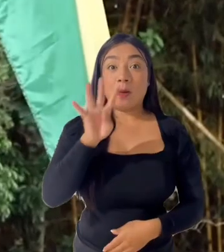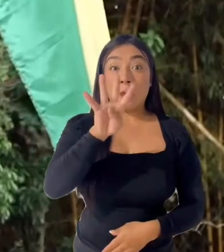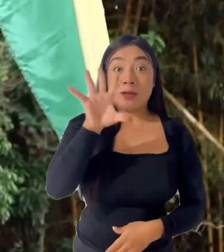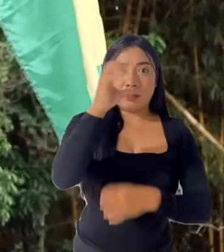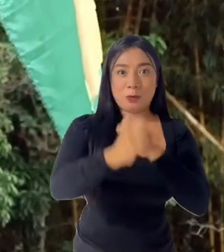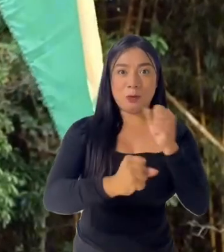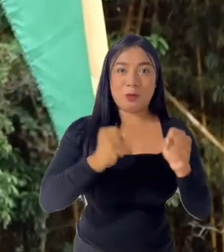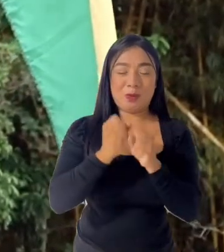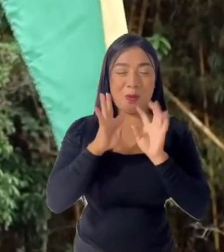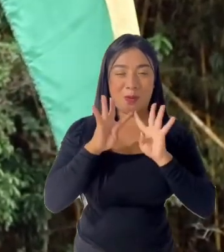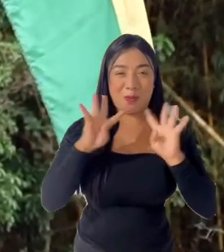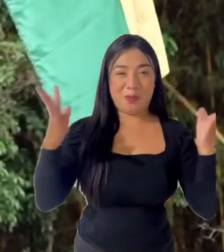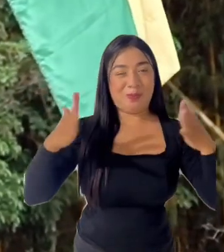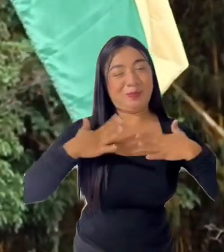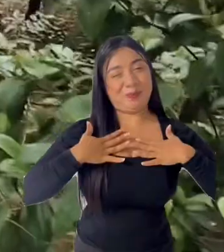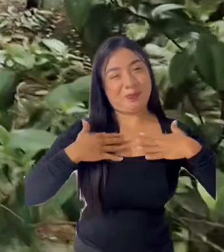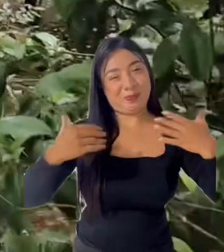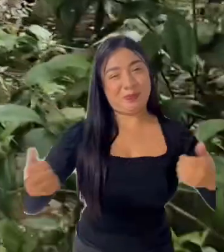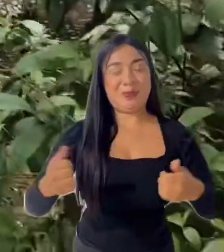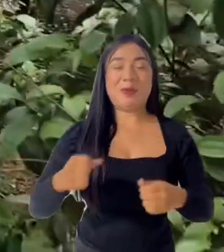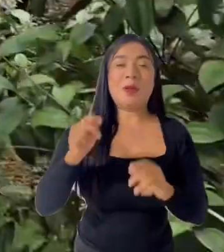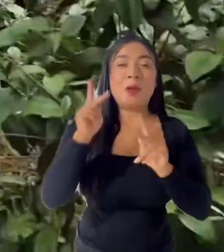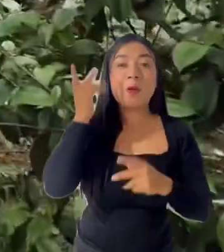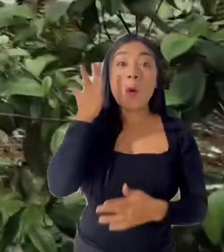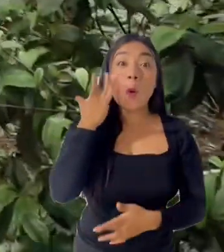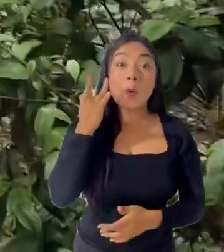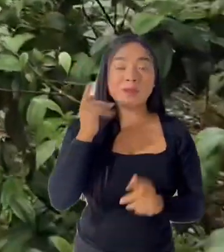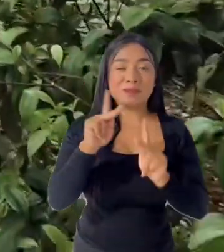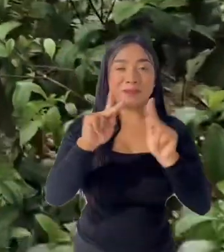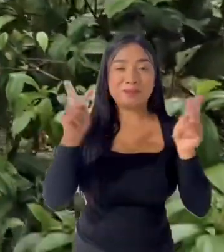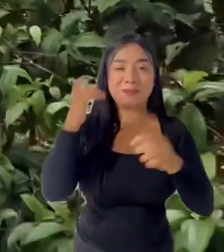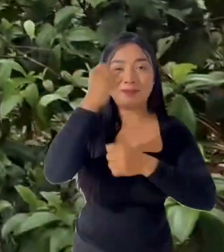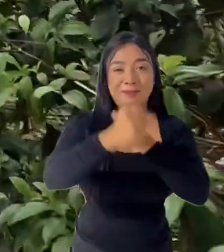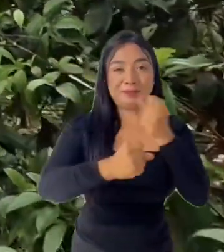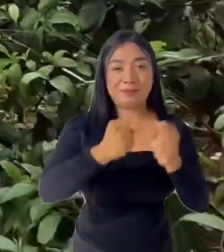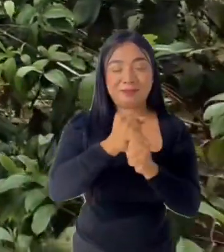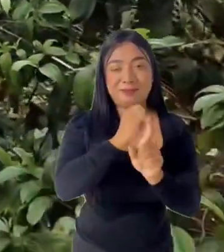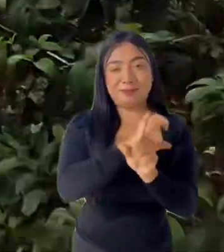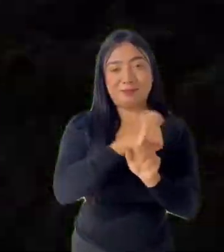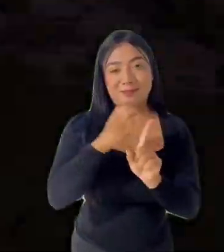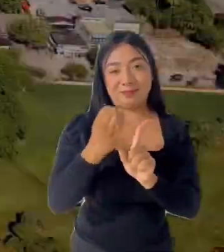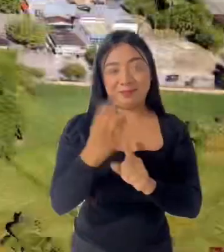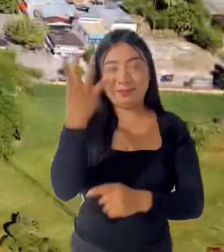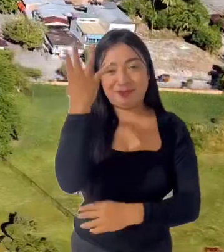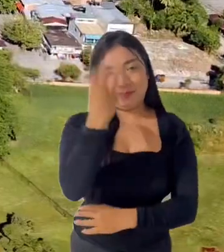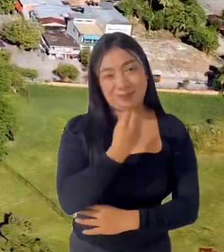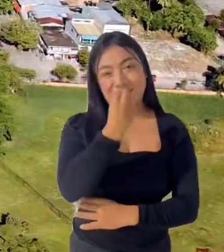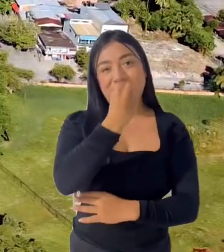Felices 45 años, Orito Turístico, Productivo y Cultural.